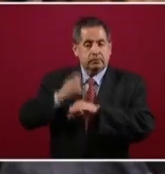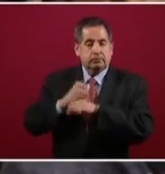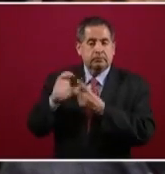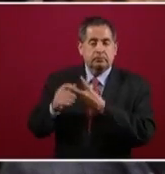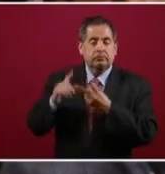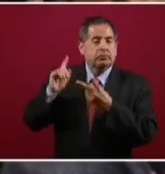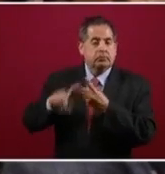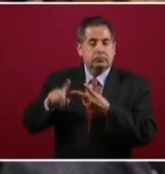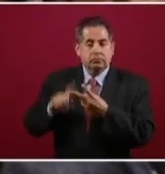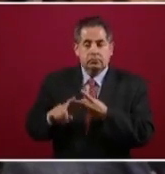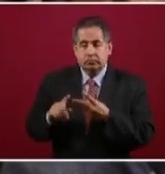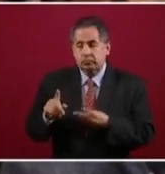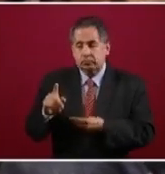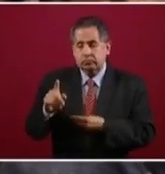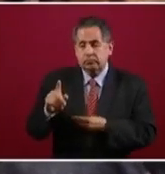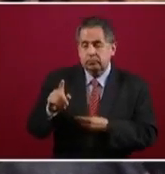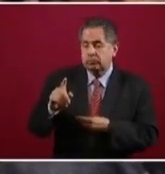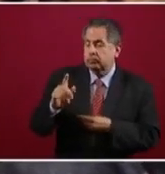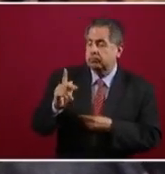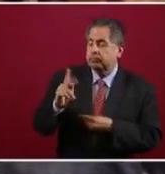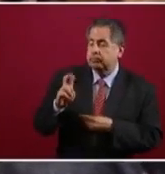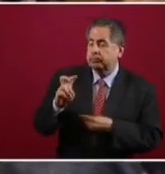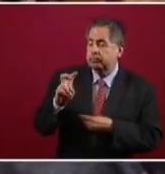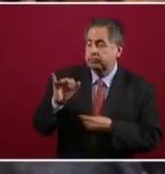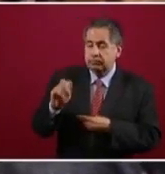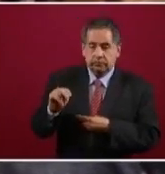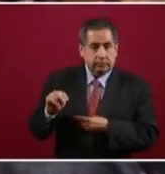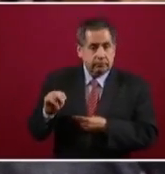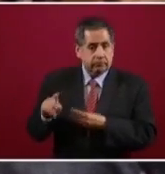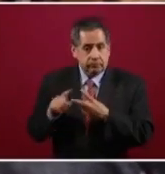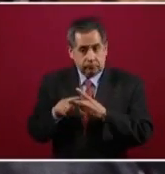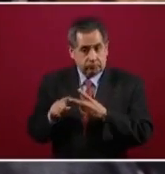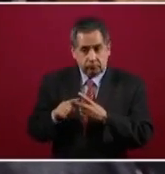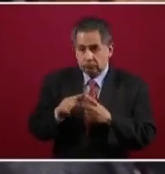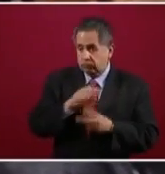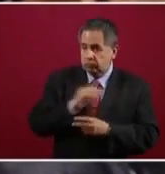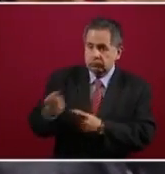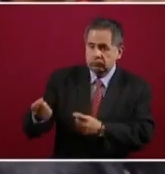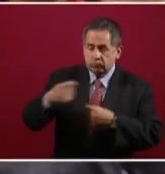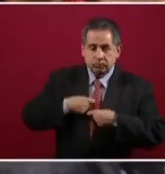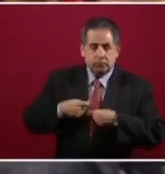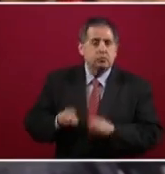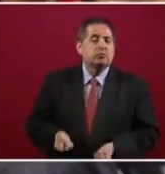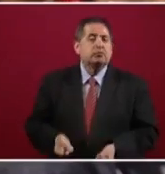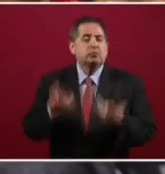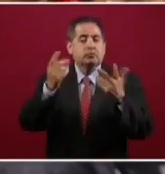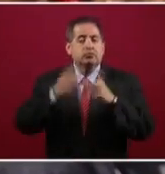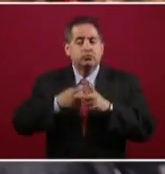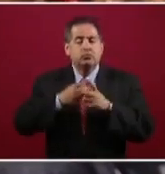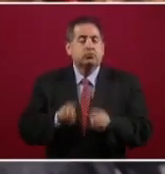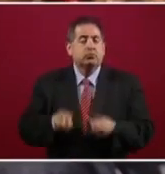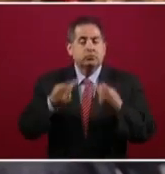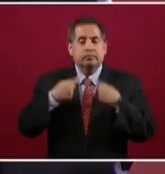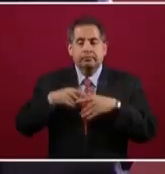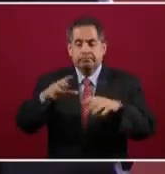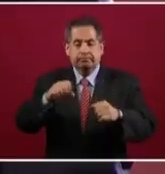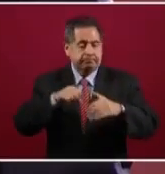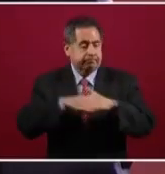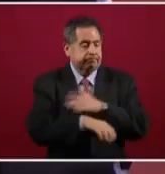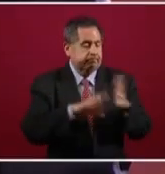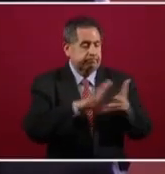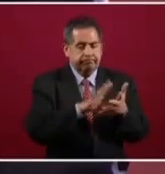administrativo desconcentrado de prevención y redactación social federal, nos puedan actualizar las cifras de las personas presas por este